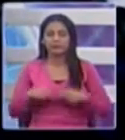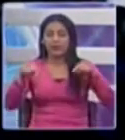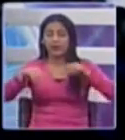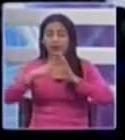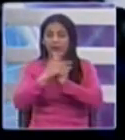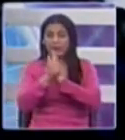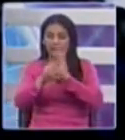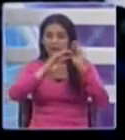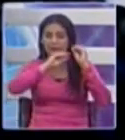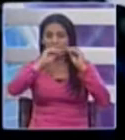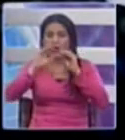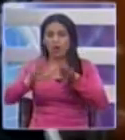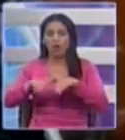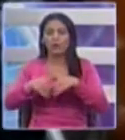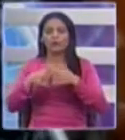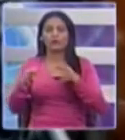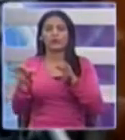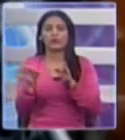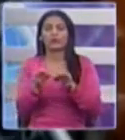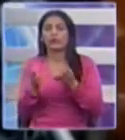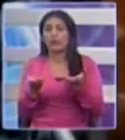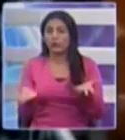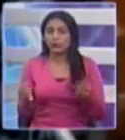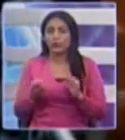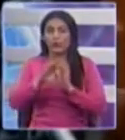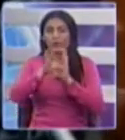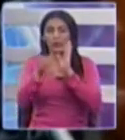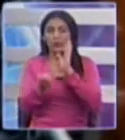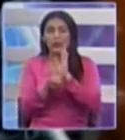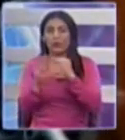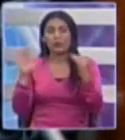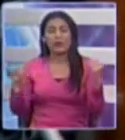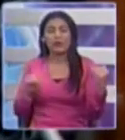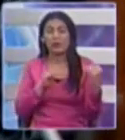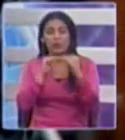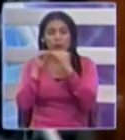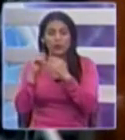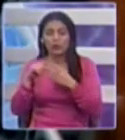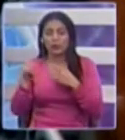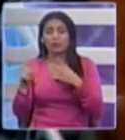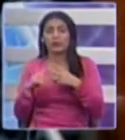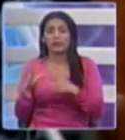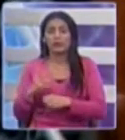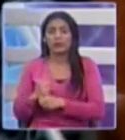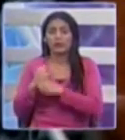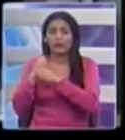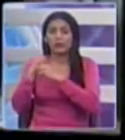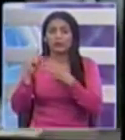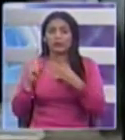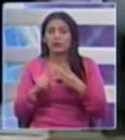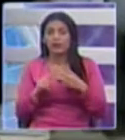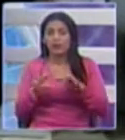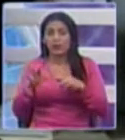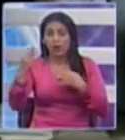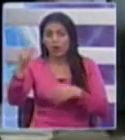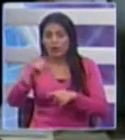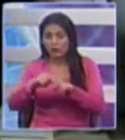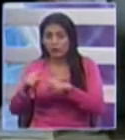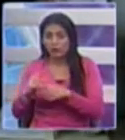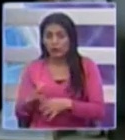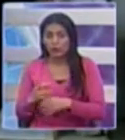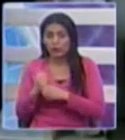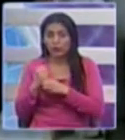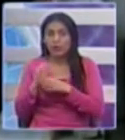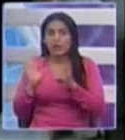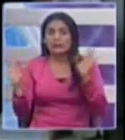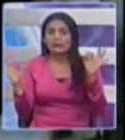conocieron detalles del nuevo código de la democracia la seguridad la asignación de escaños y los organismos donde pueden acceder para